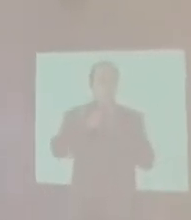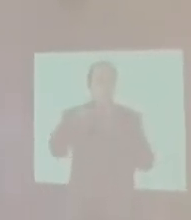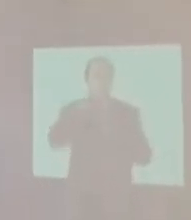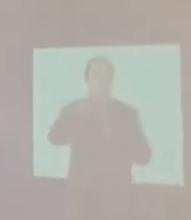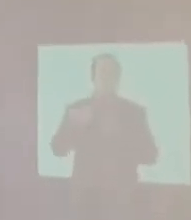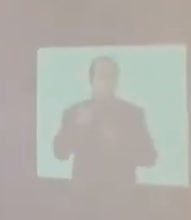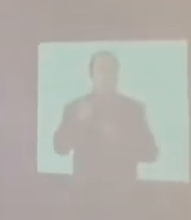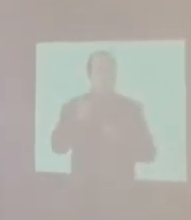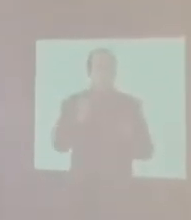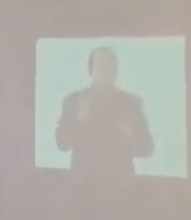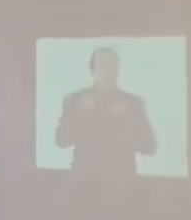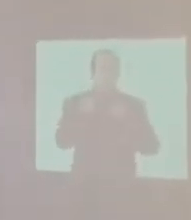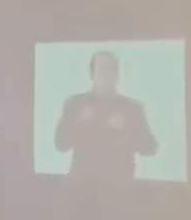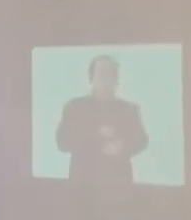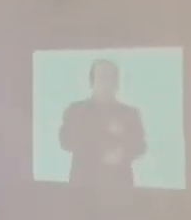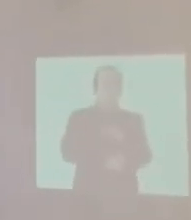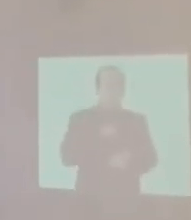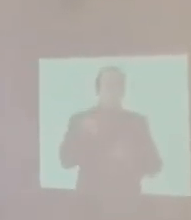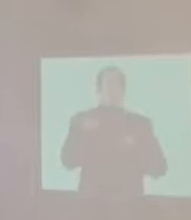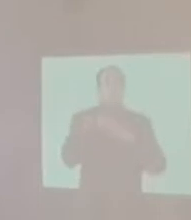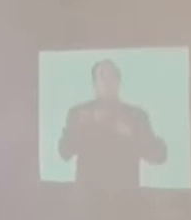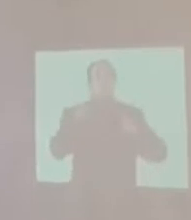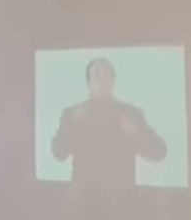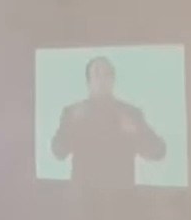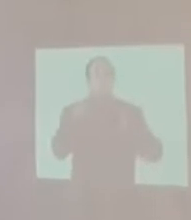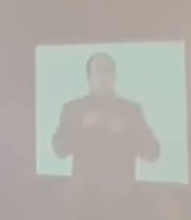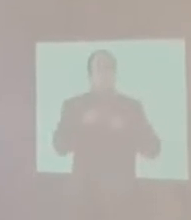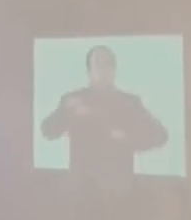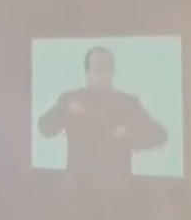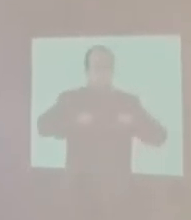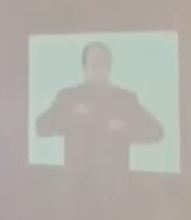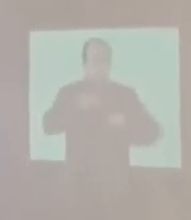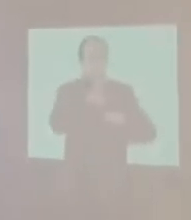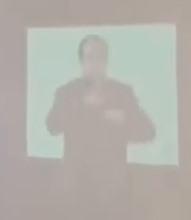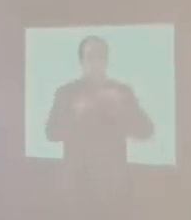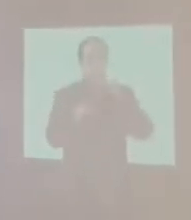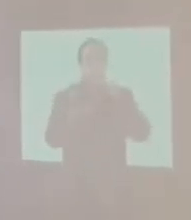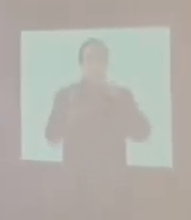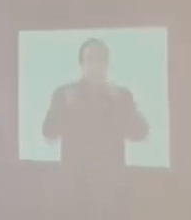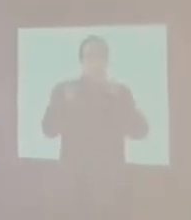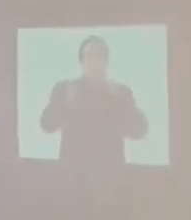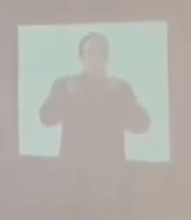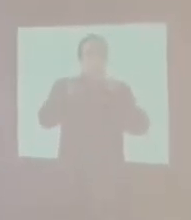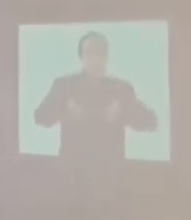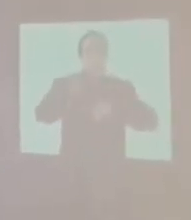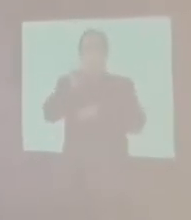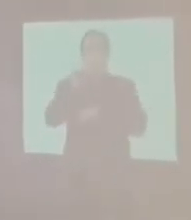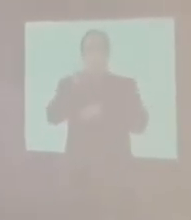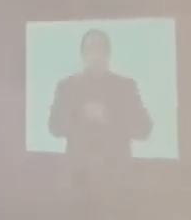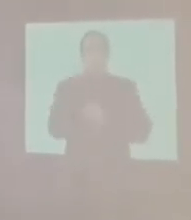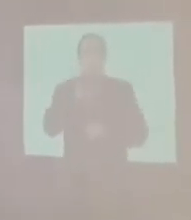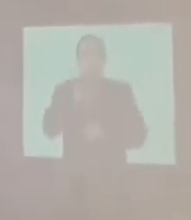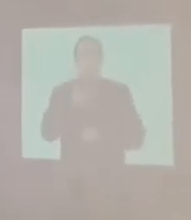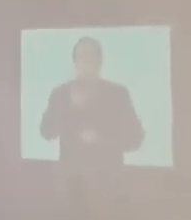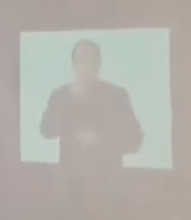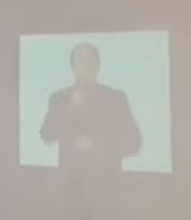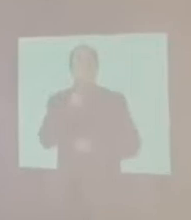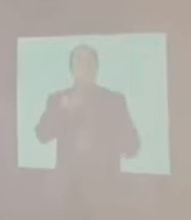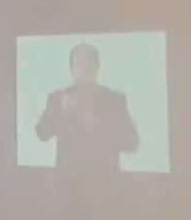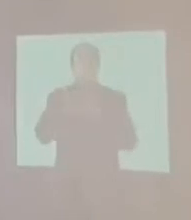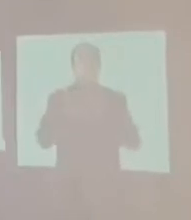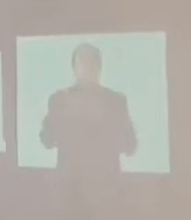prolongada, hemos realizado diversas acciones que nos han permitido compensar esta pérdida e incluso mejorar el servicio en